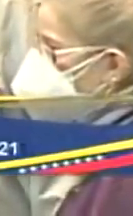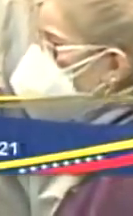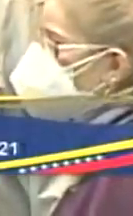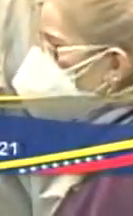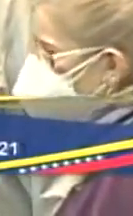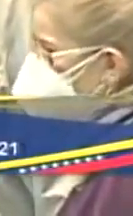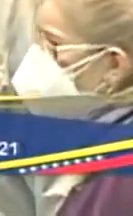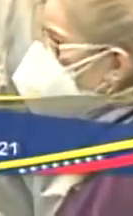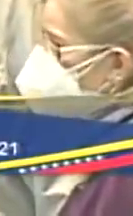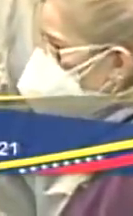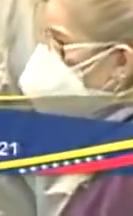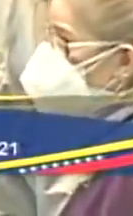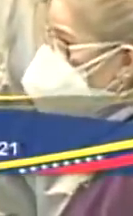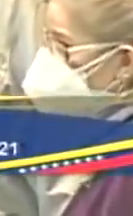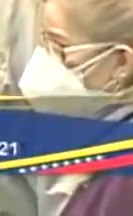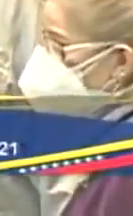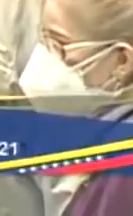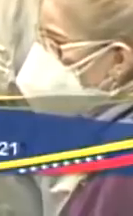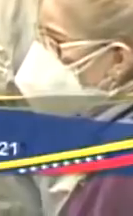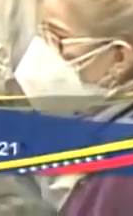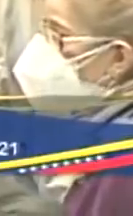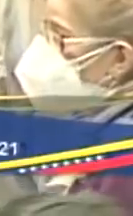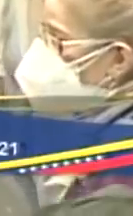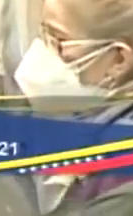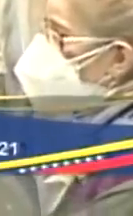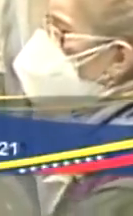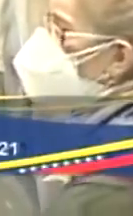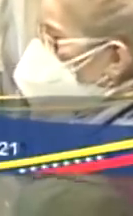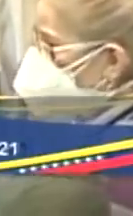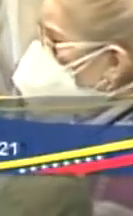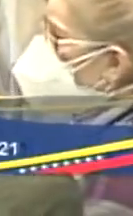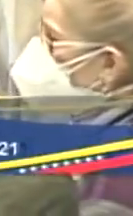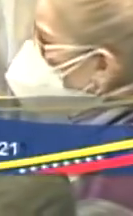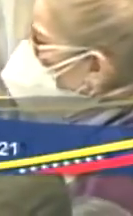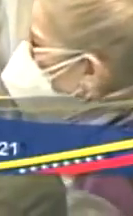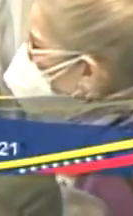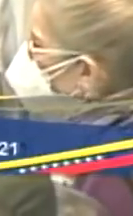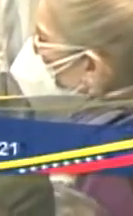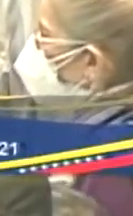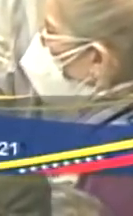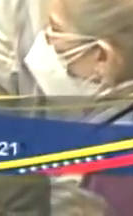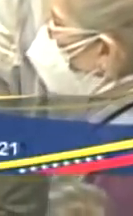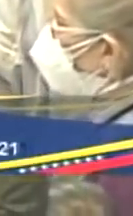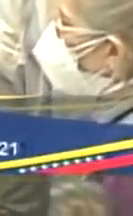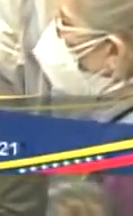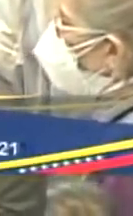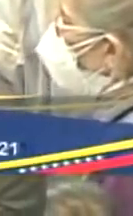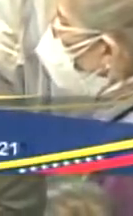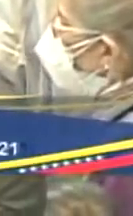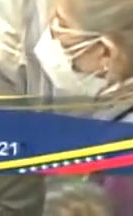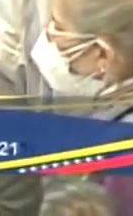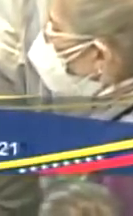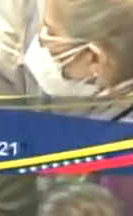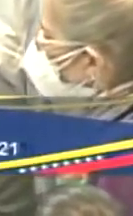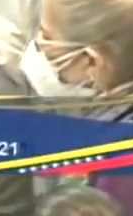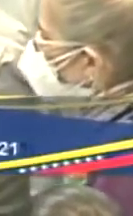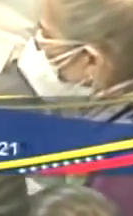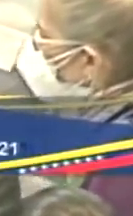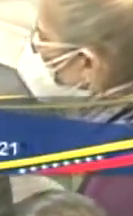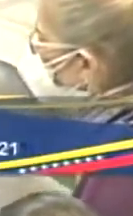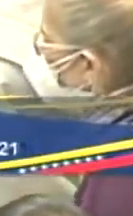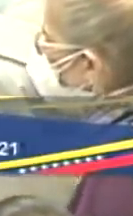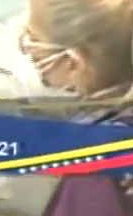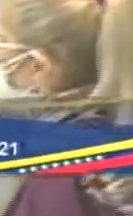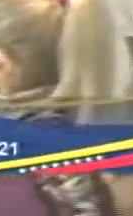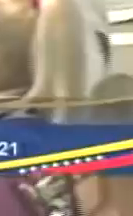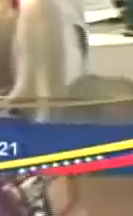asiste a esta hora el jefe de Estado a los premios nacionales? Recordemos, fueron creados por el comandante Hugo